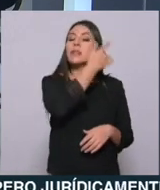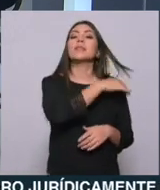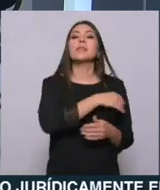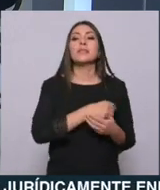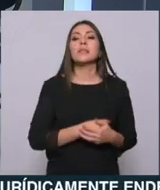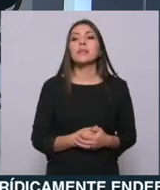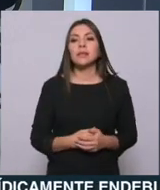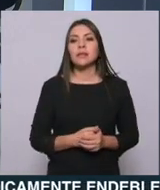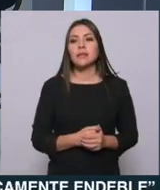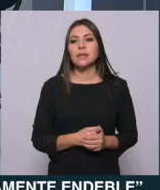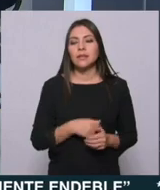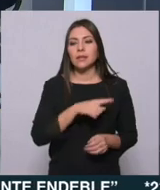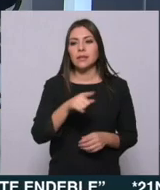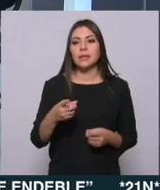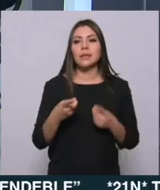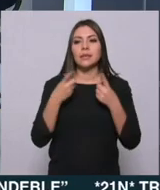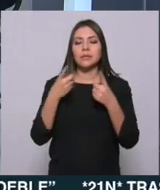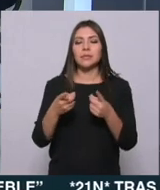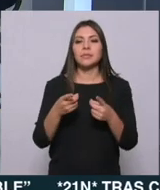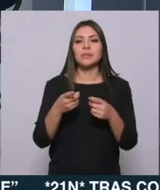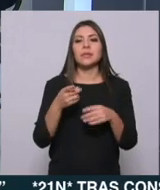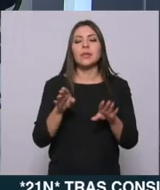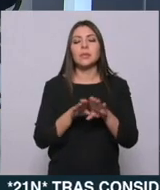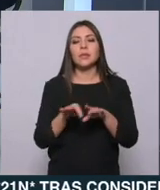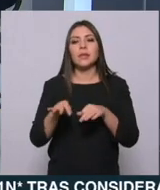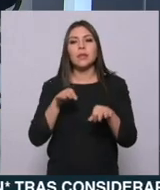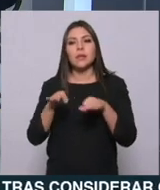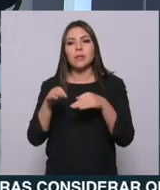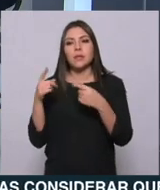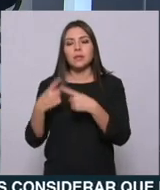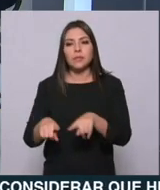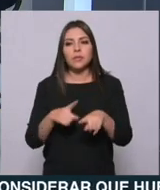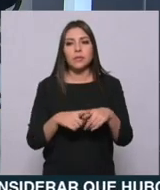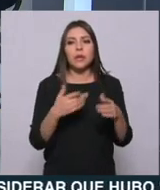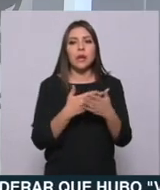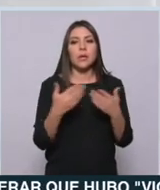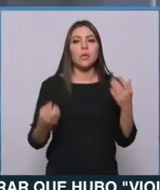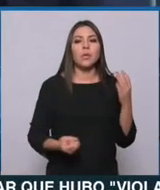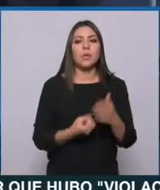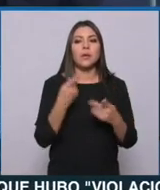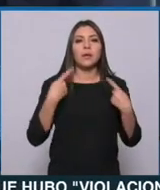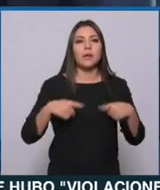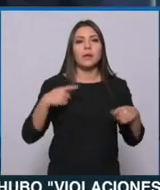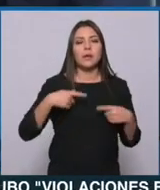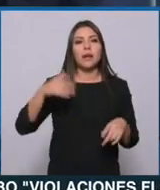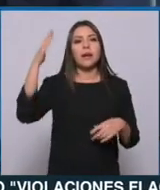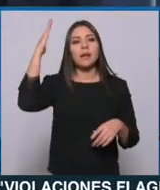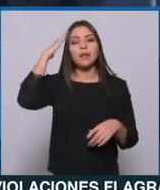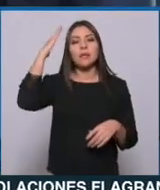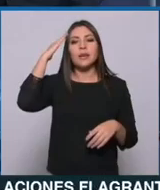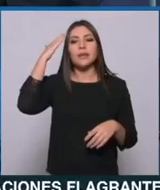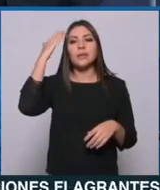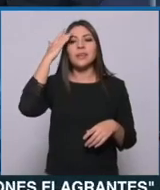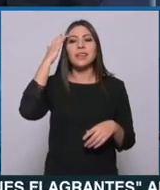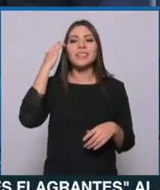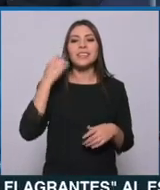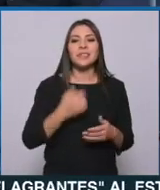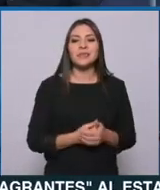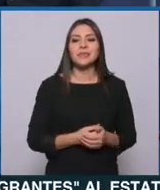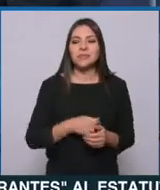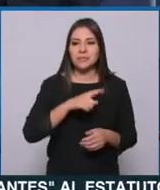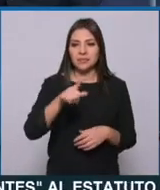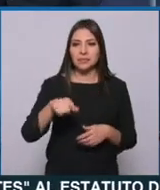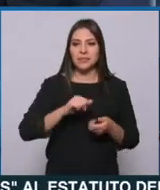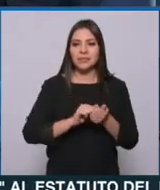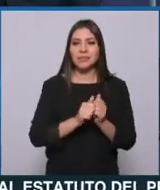llegada hemos modificado algunas cuestiones operativas, tenemos nuevos mandos, tenemos nuevos procesos